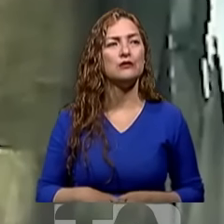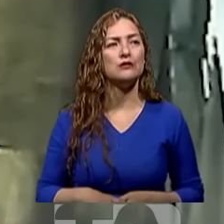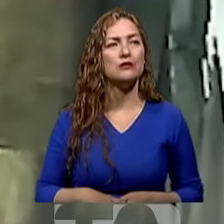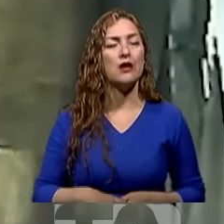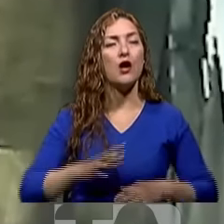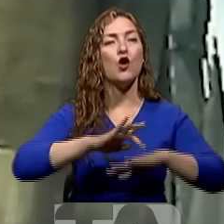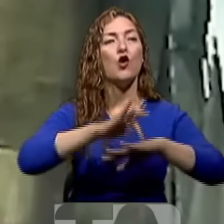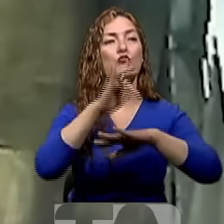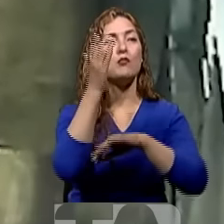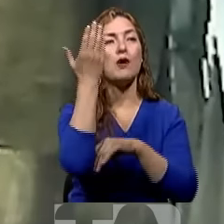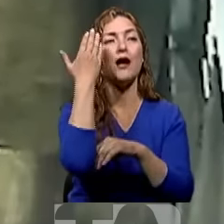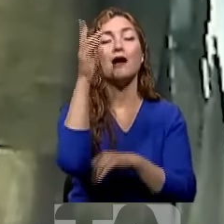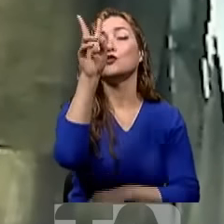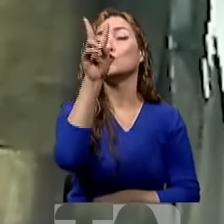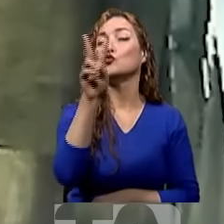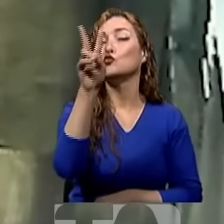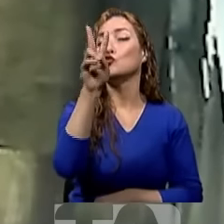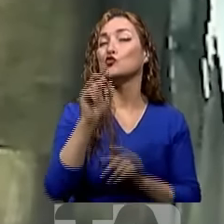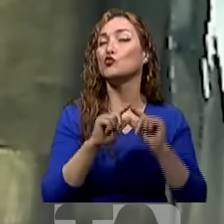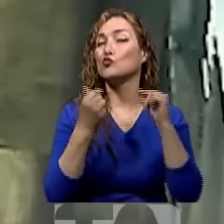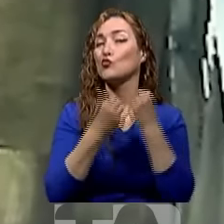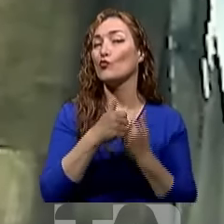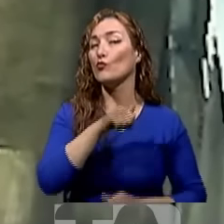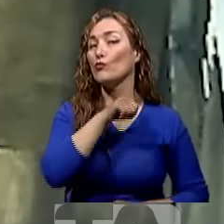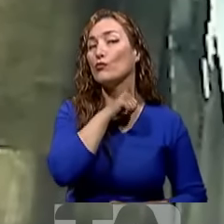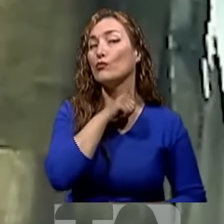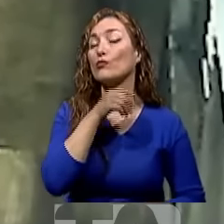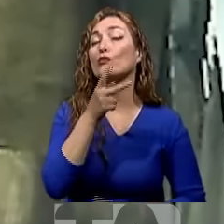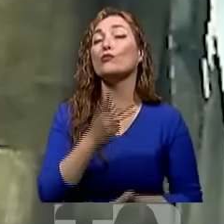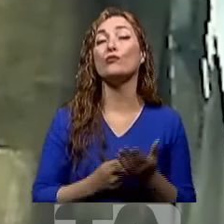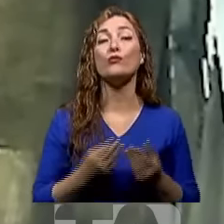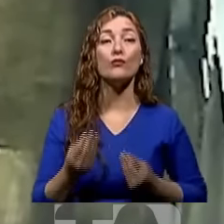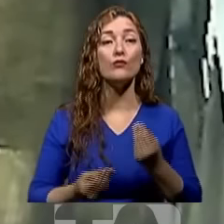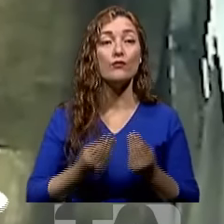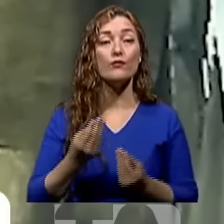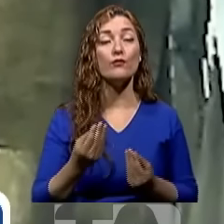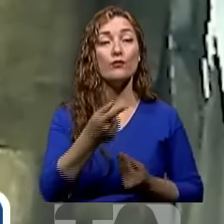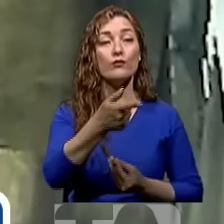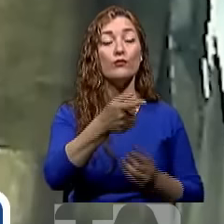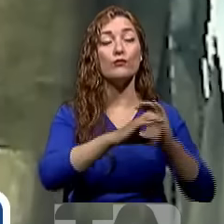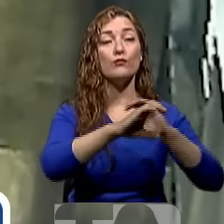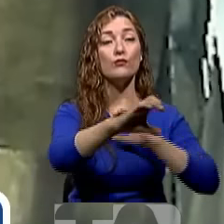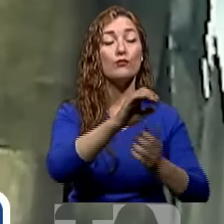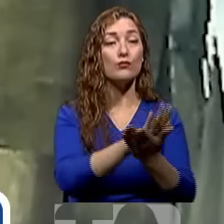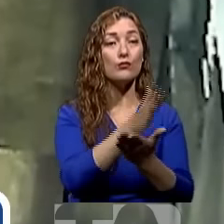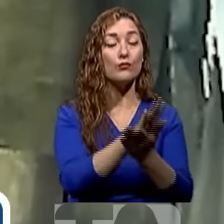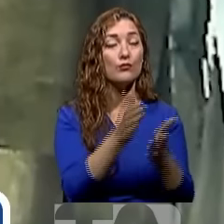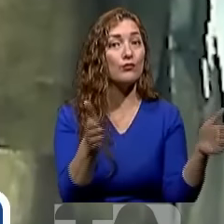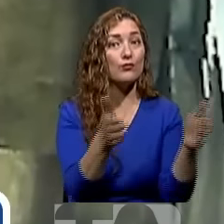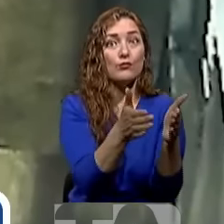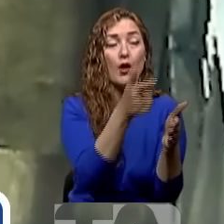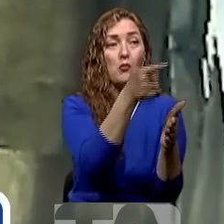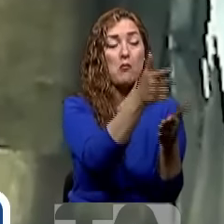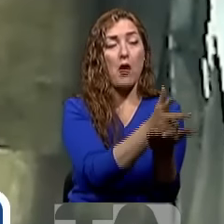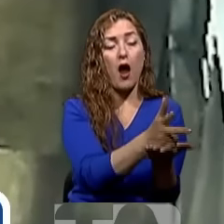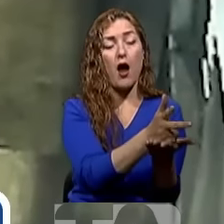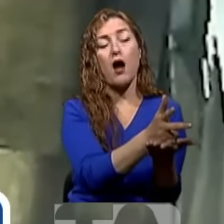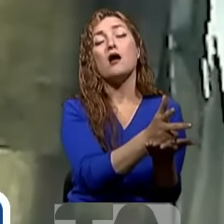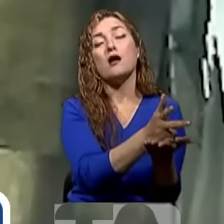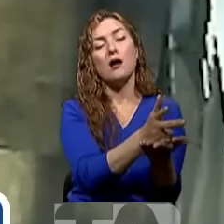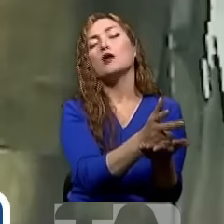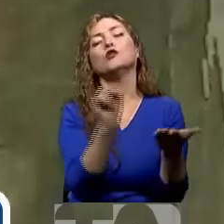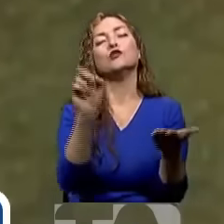Durante la madrugada del pasado viernes, un grupo de delincuentes robó partes y accesorios de una buseta escolar estacionada en el barrio Santo Tomás, ubicado en